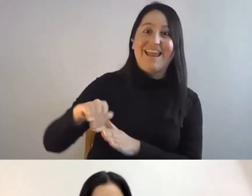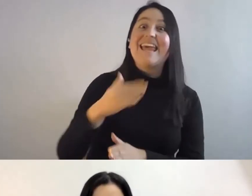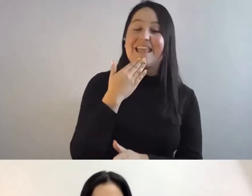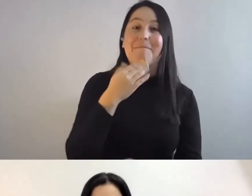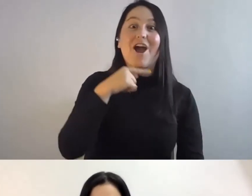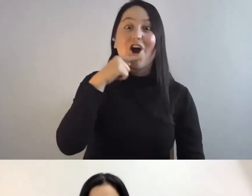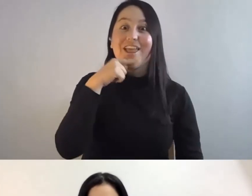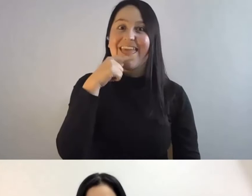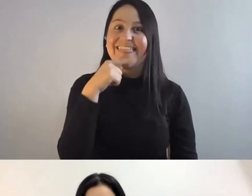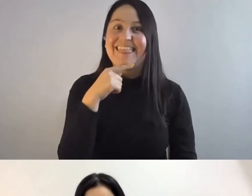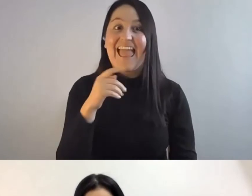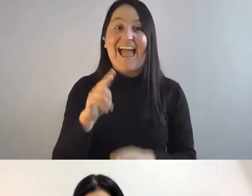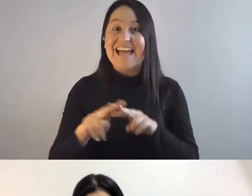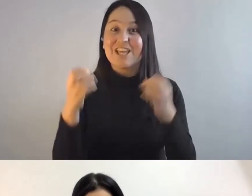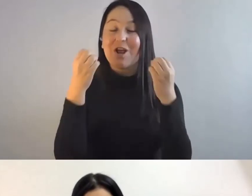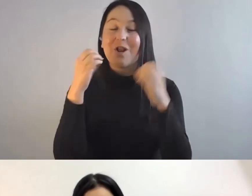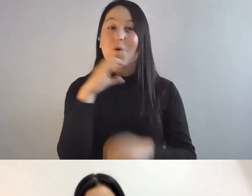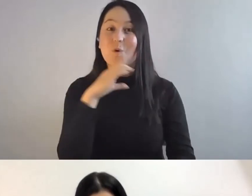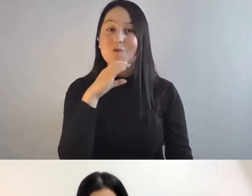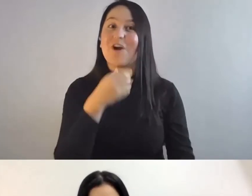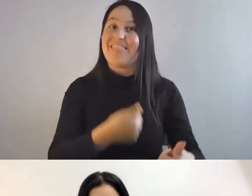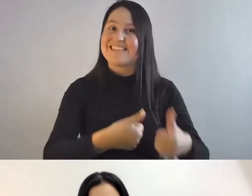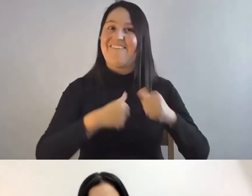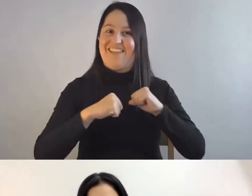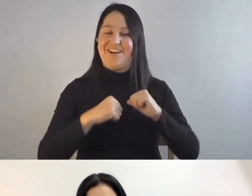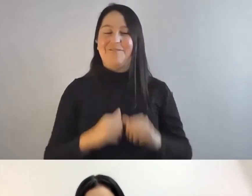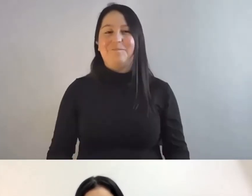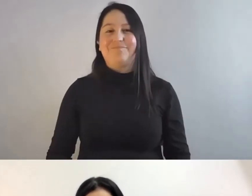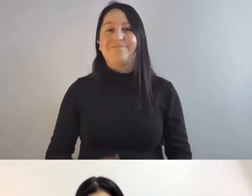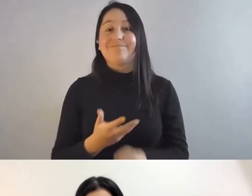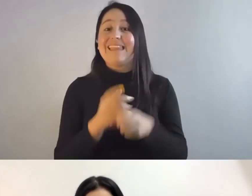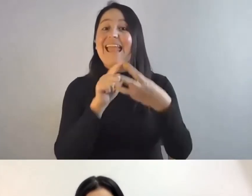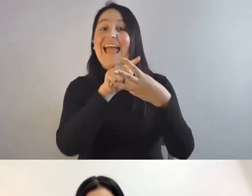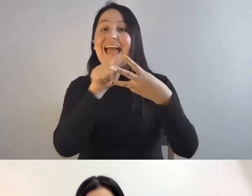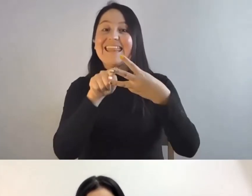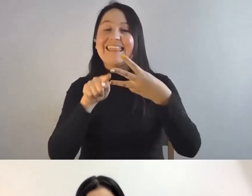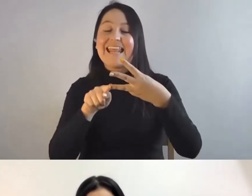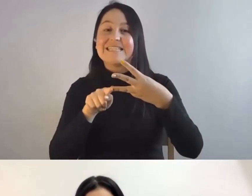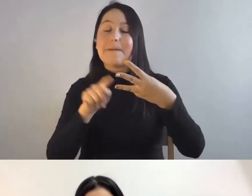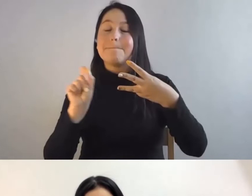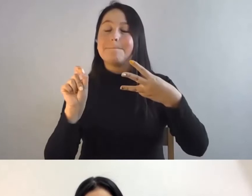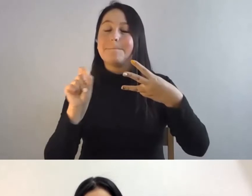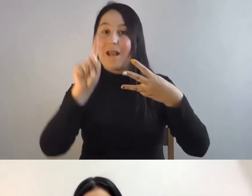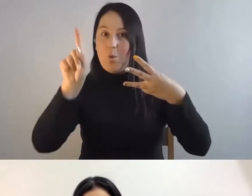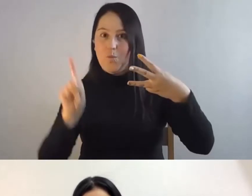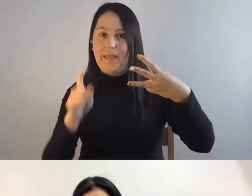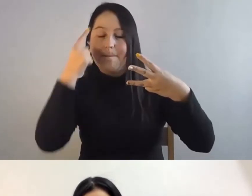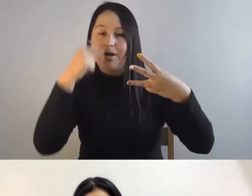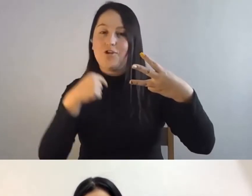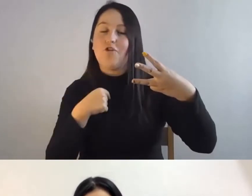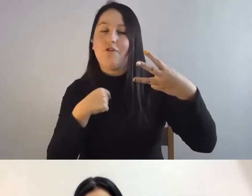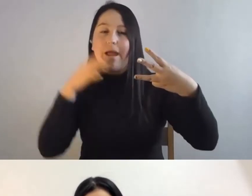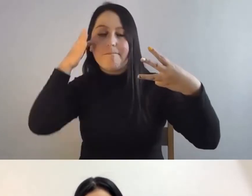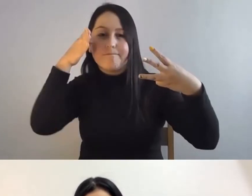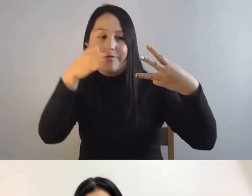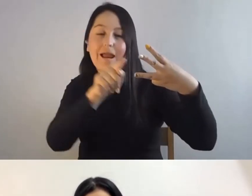hacen el curso. Tengo 3 preguntas, pero voy a irme directo a la tercera porque es más contextual, ¿cierto? De lo que estamos hablando ahora. Porque alguien pregunta,